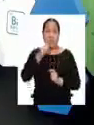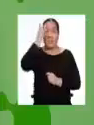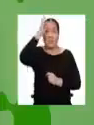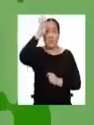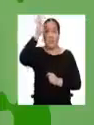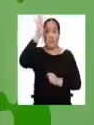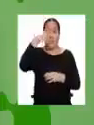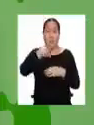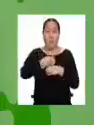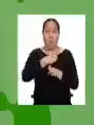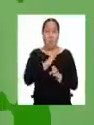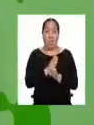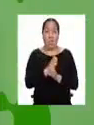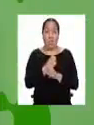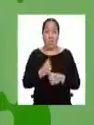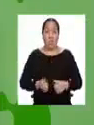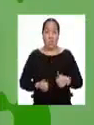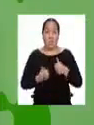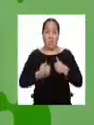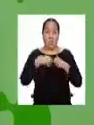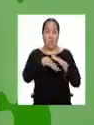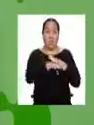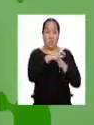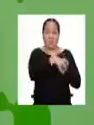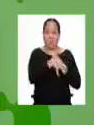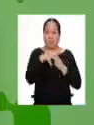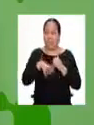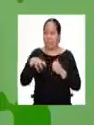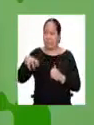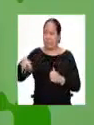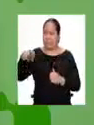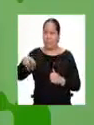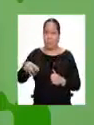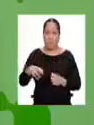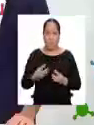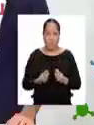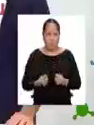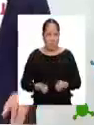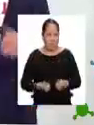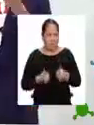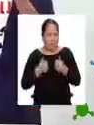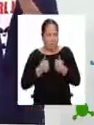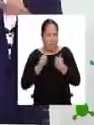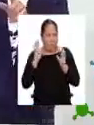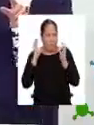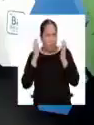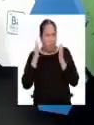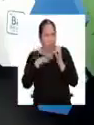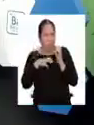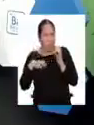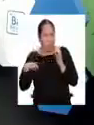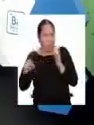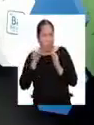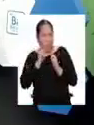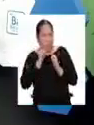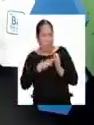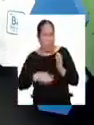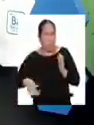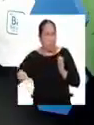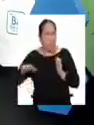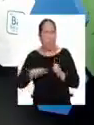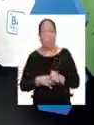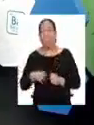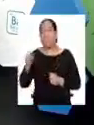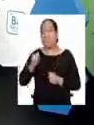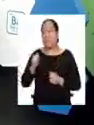viviendo dentro. Todo eso en 1 millón de realidades paralelas donde todas son simulación. Así es, y como